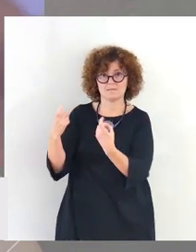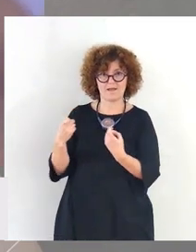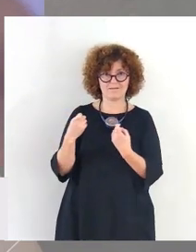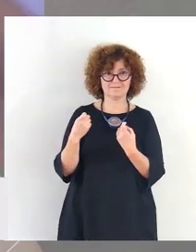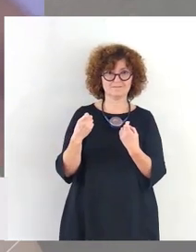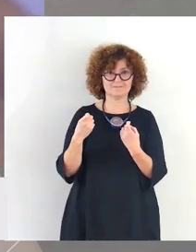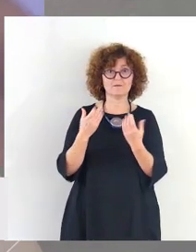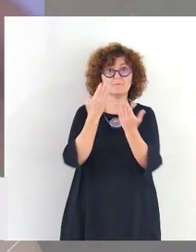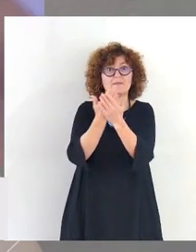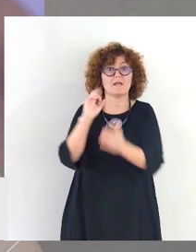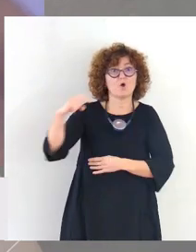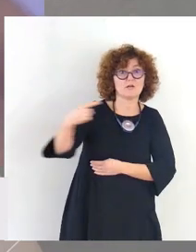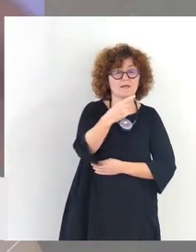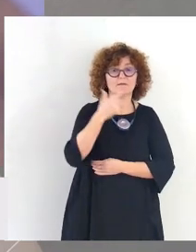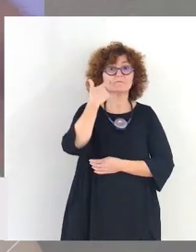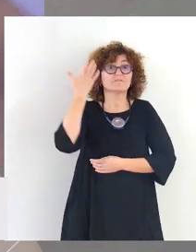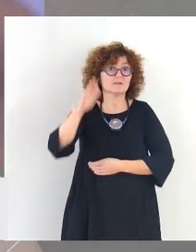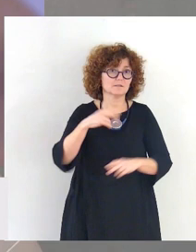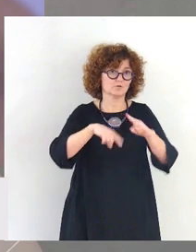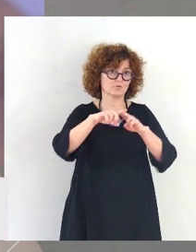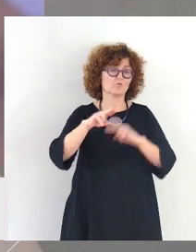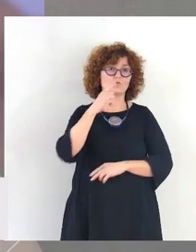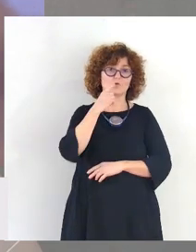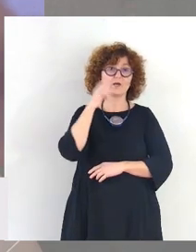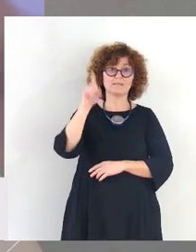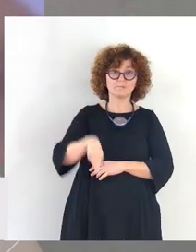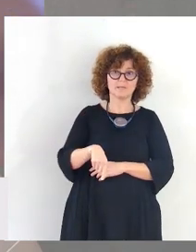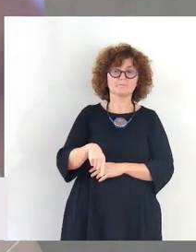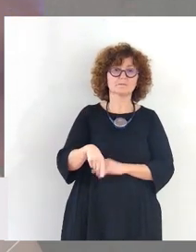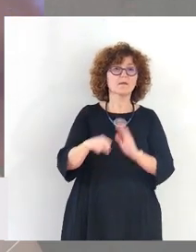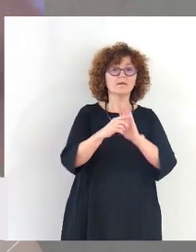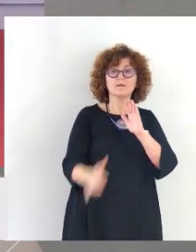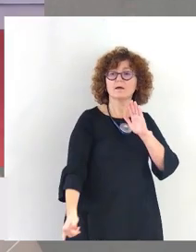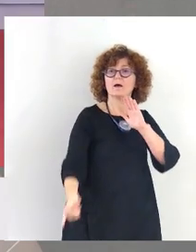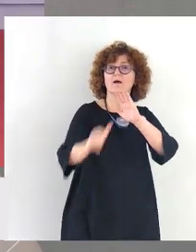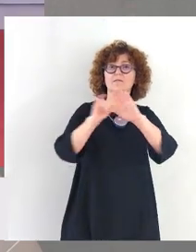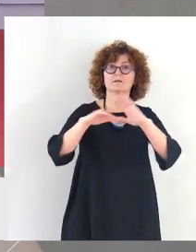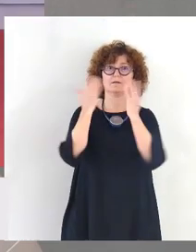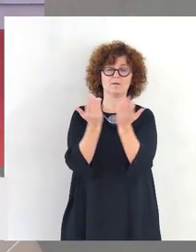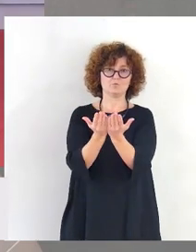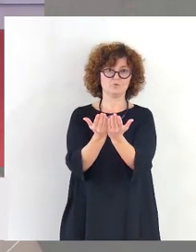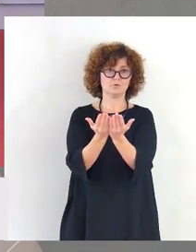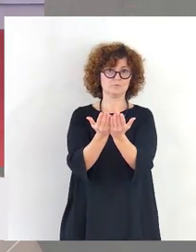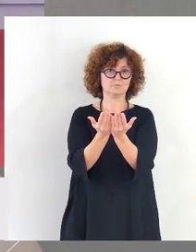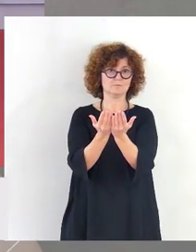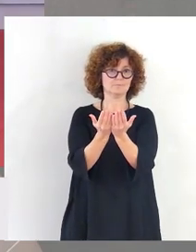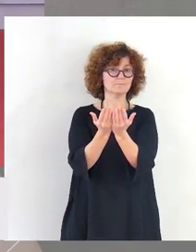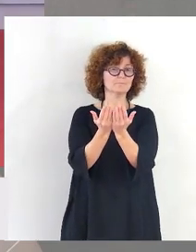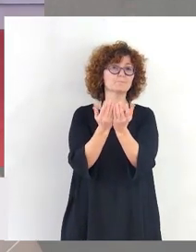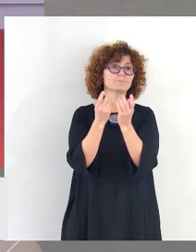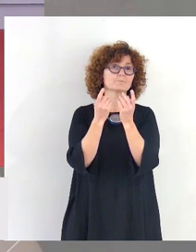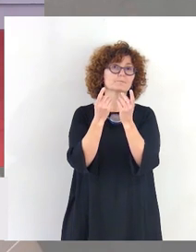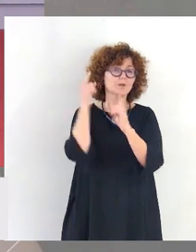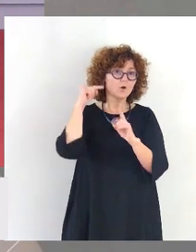refiriendo imagínate a roja también de que se aceren al mundo de la educación para para